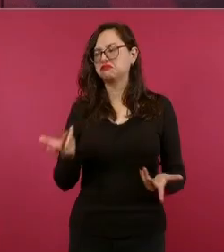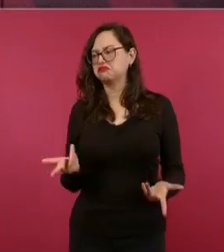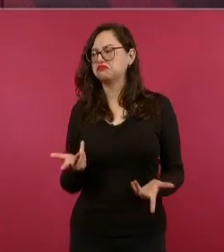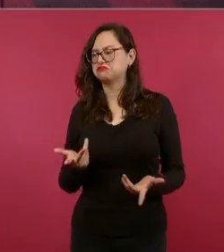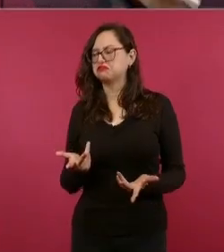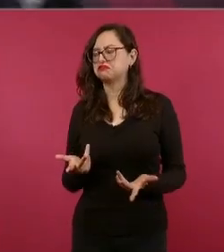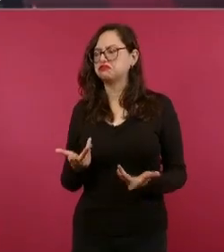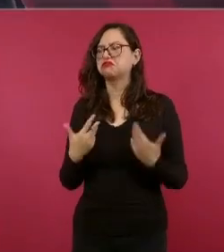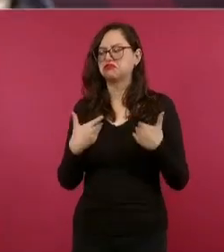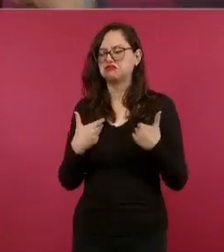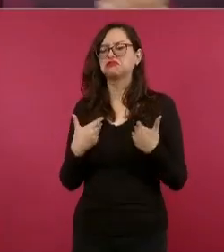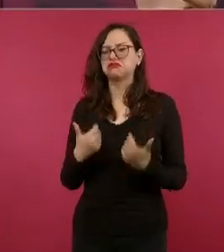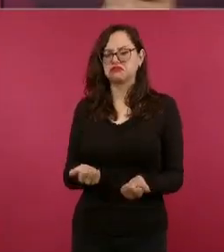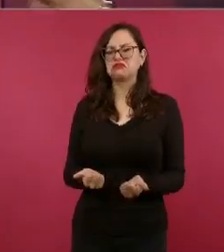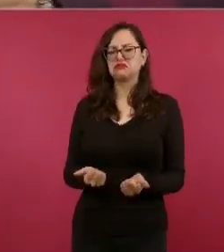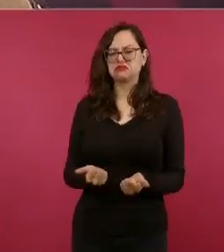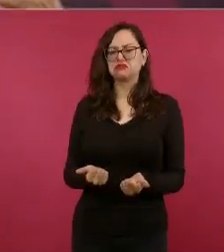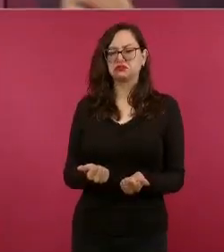y se logró